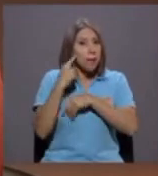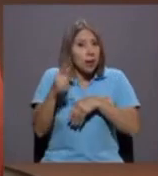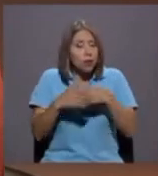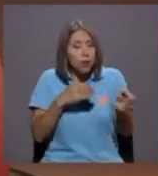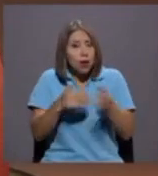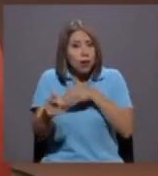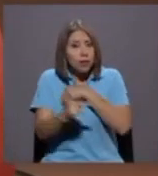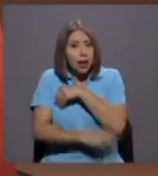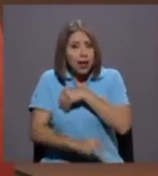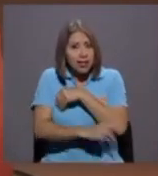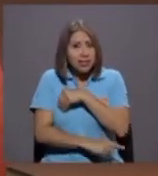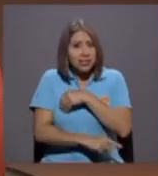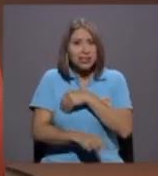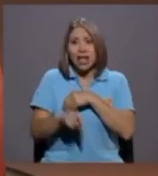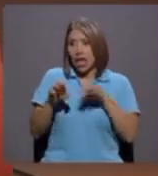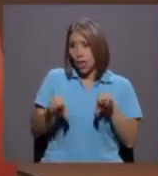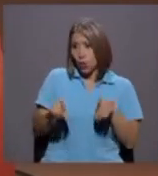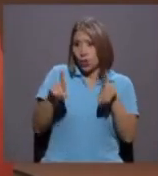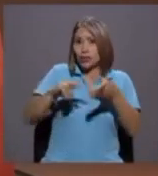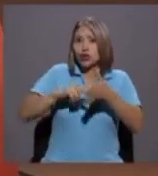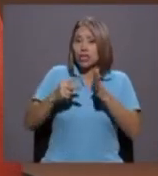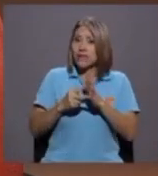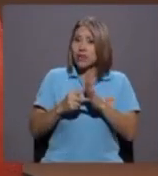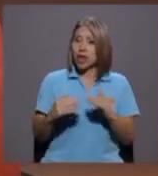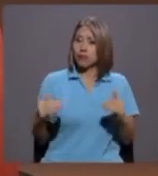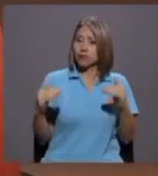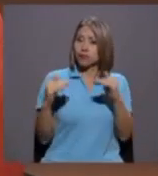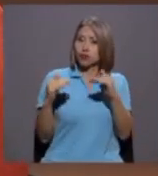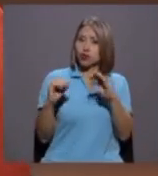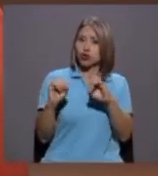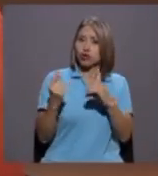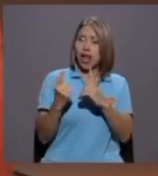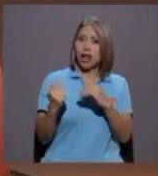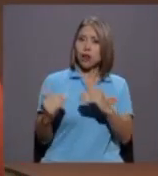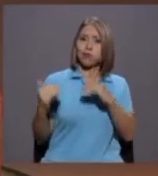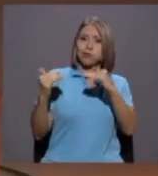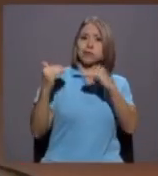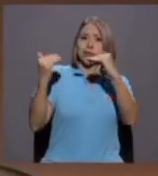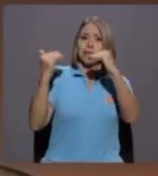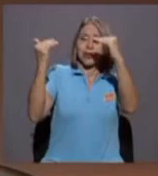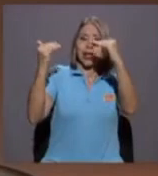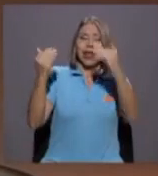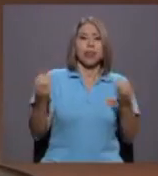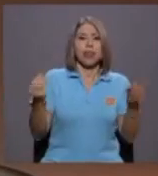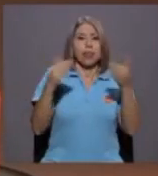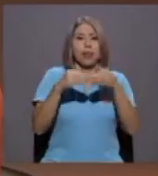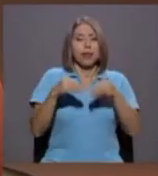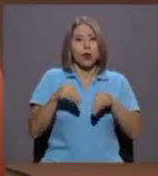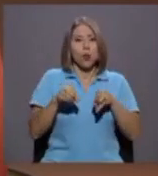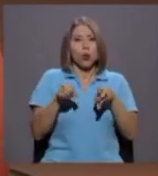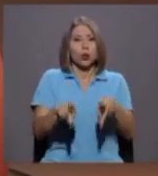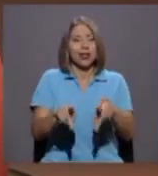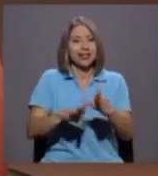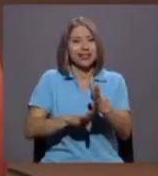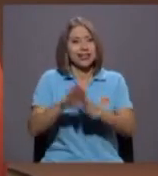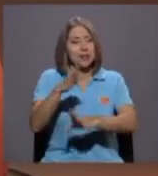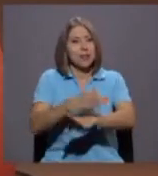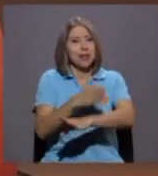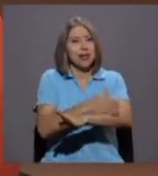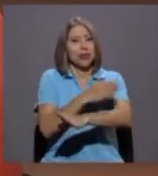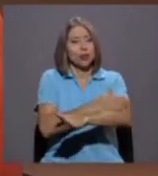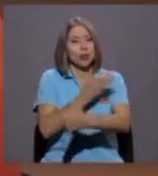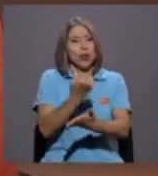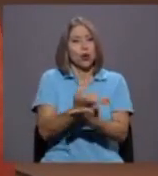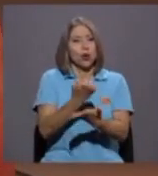factor de movilidad social, es el creador de oportunidades para crecimiento y desarrollo económico y social.